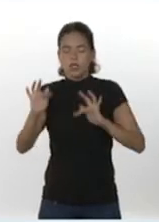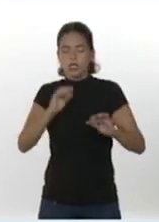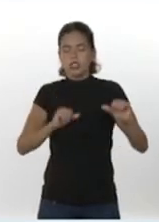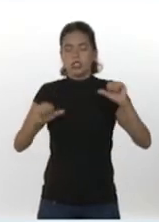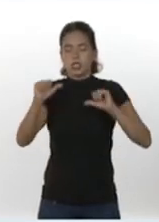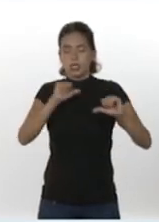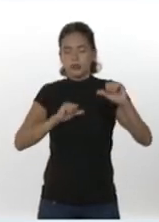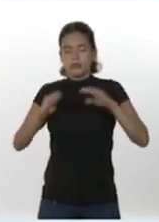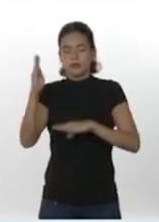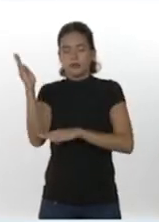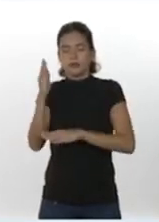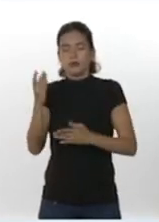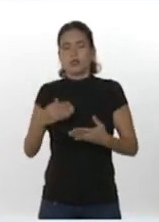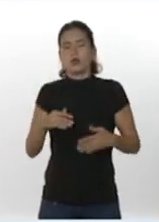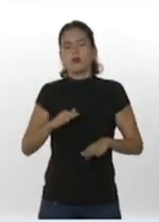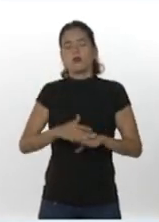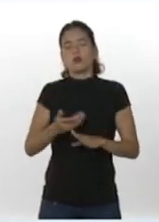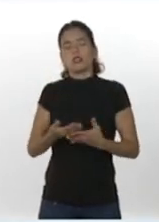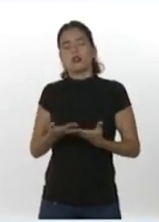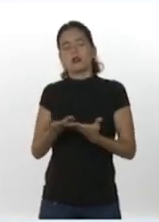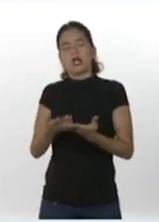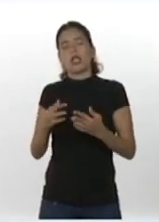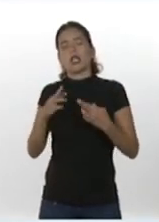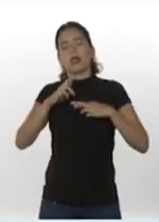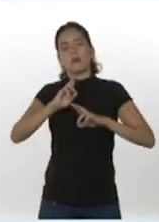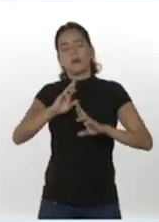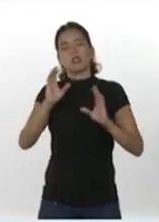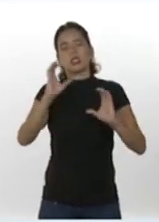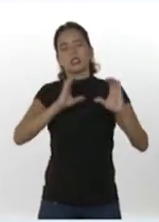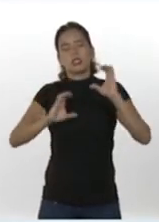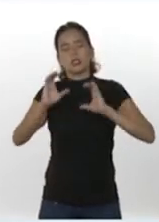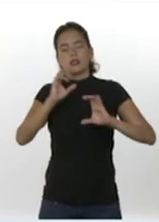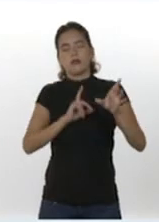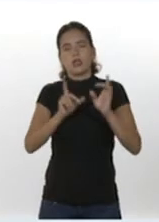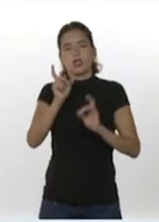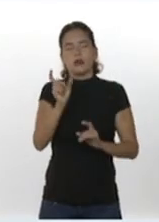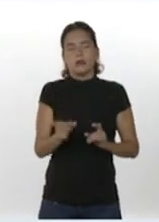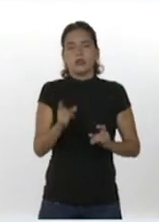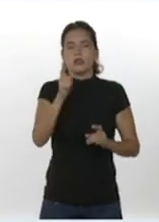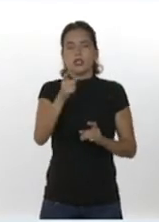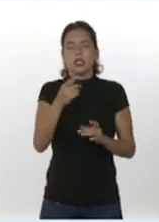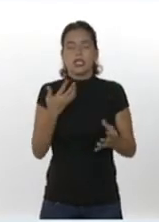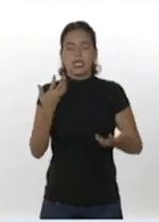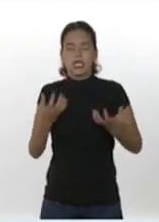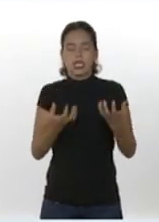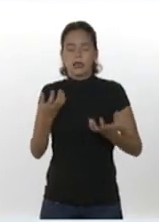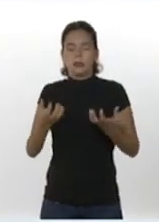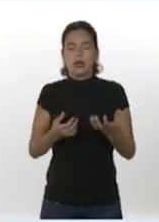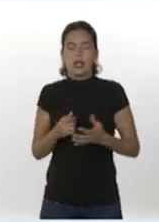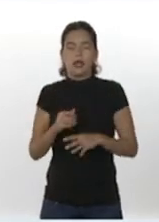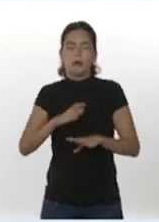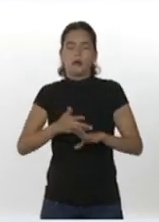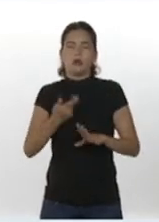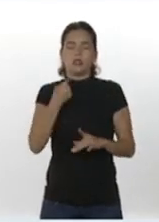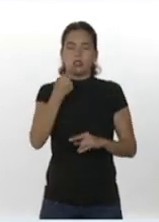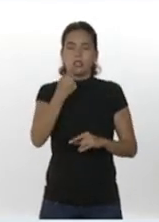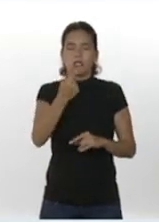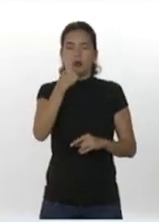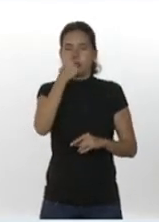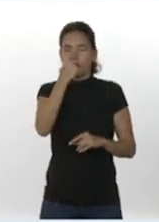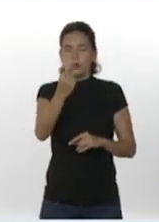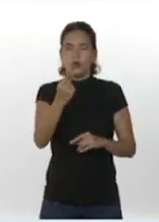darle una respuesta certera científica a las personas, eran quemadas por tildarles de brujos,